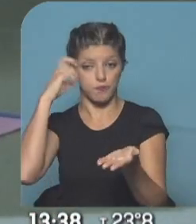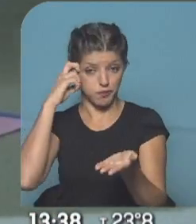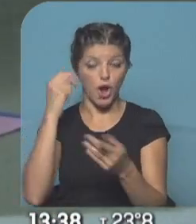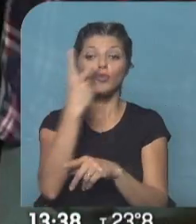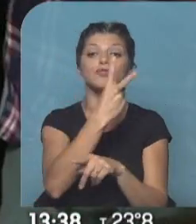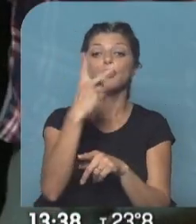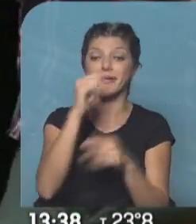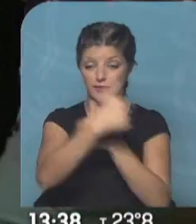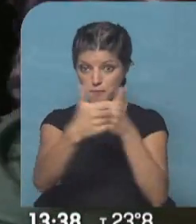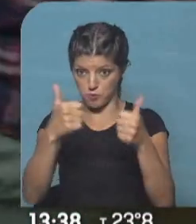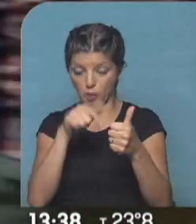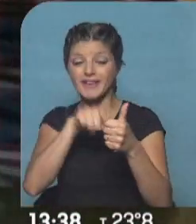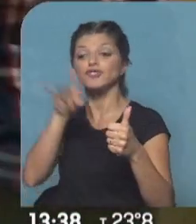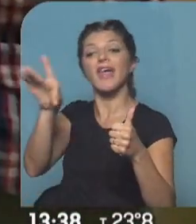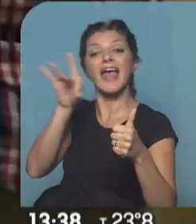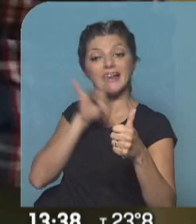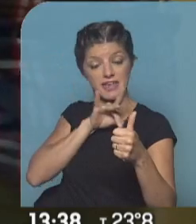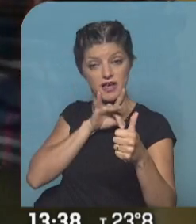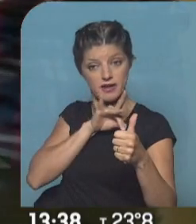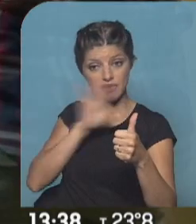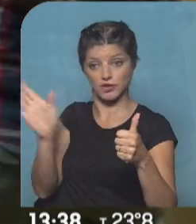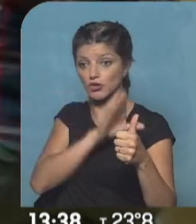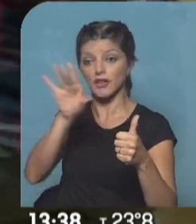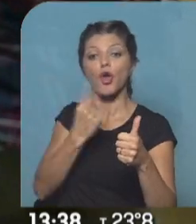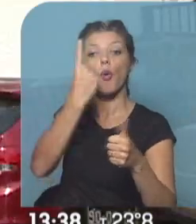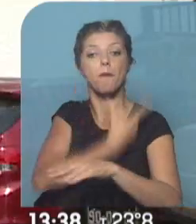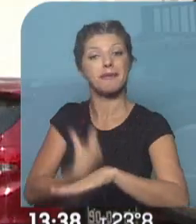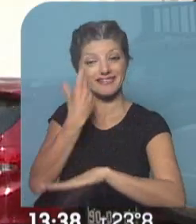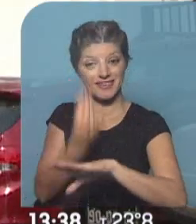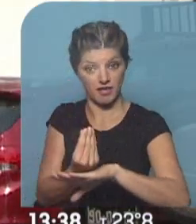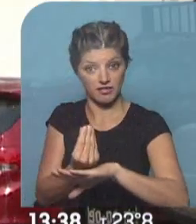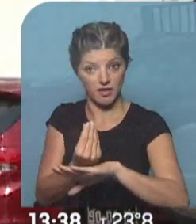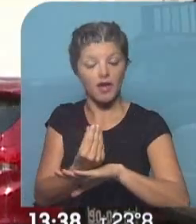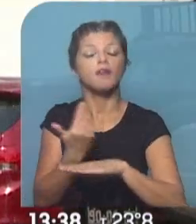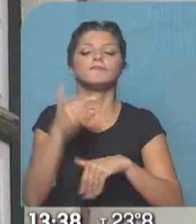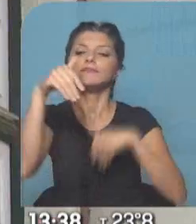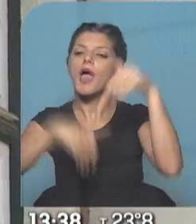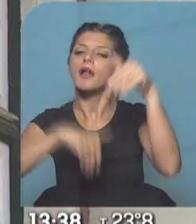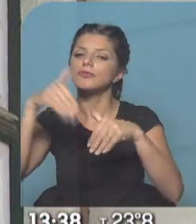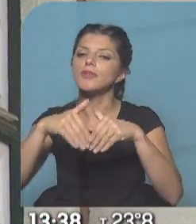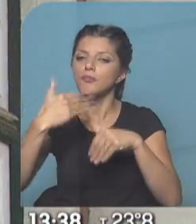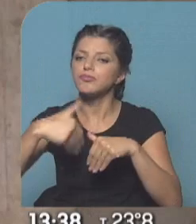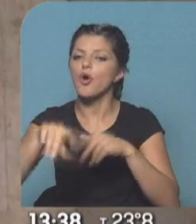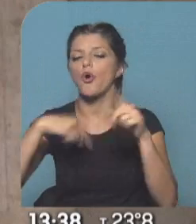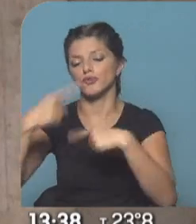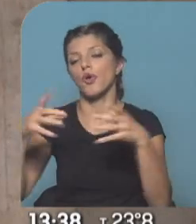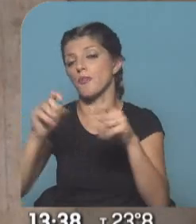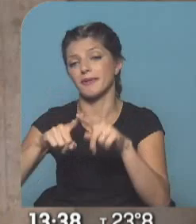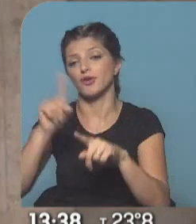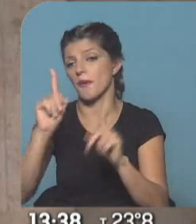miembros elige al presidente de entre sus integrantes, por lo que el resultado electoral garantizó la continuidad del oficialismo.